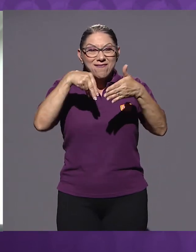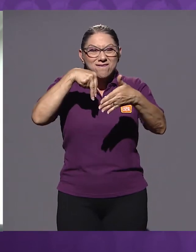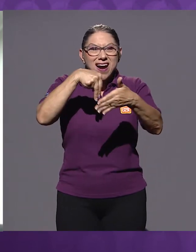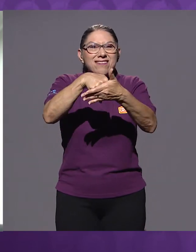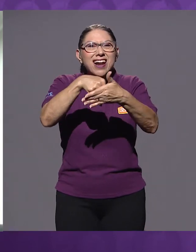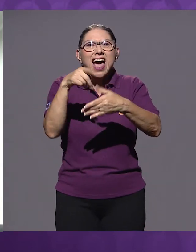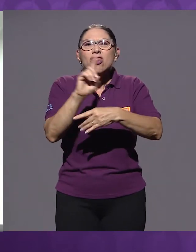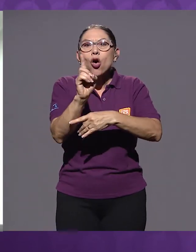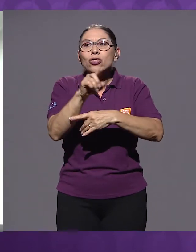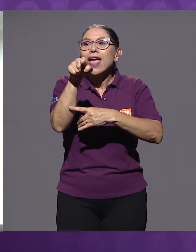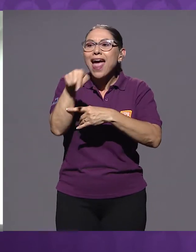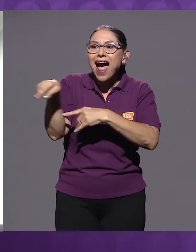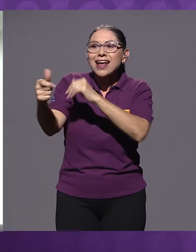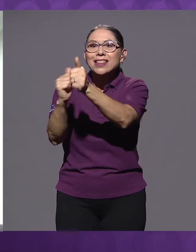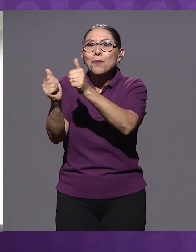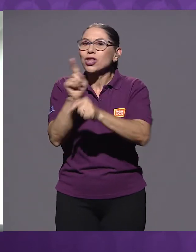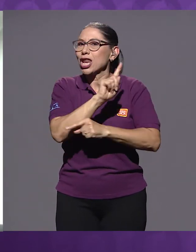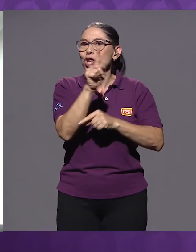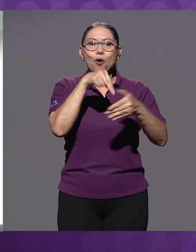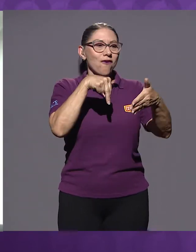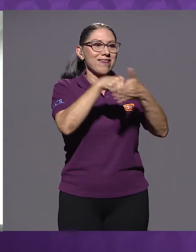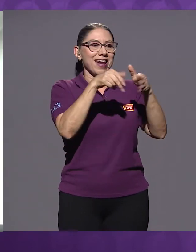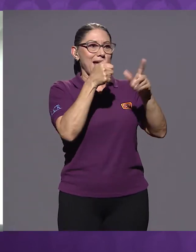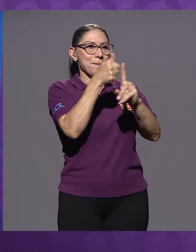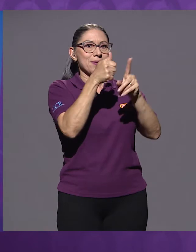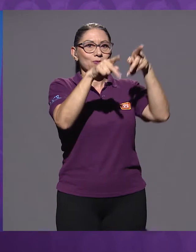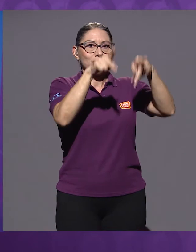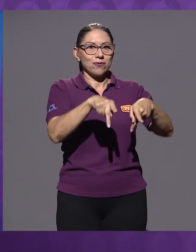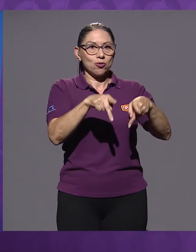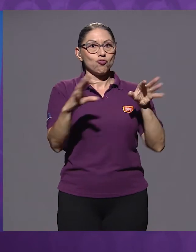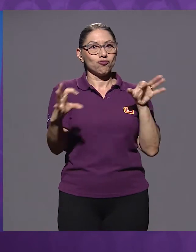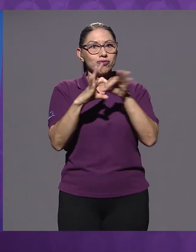comunicación sea coherente con el discurso de derechos humanos.